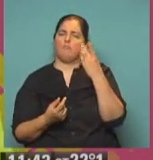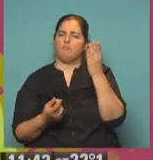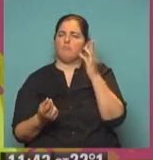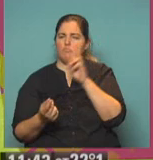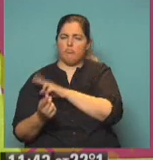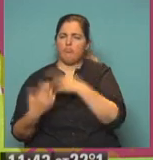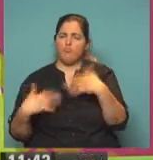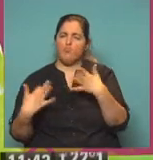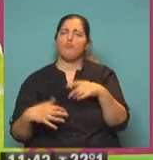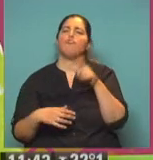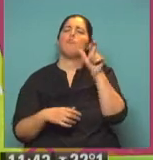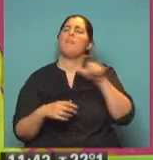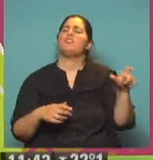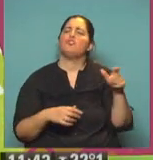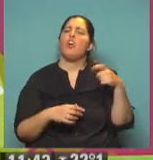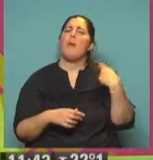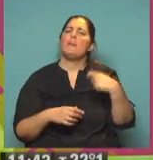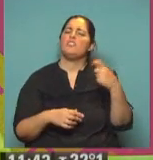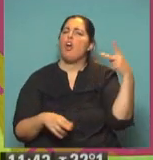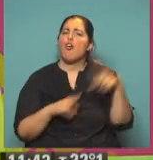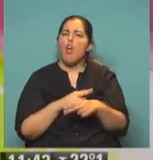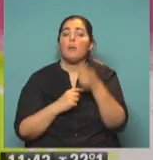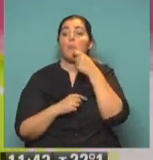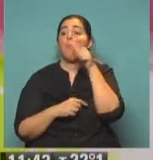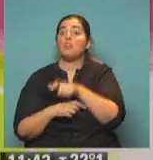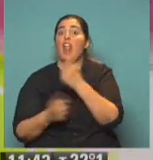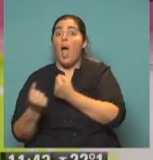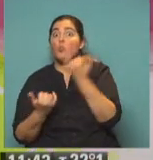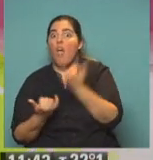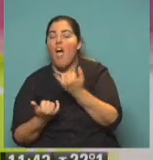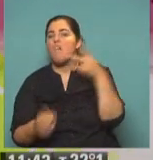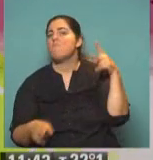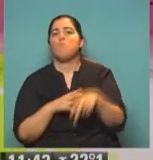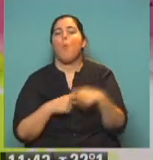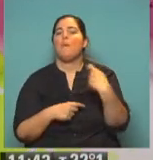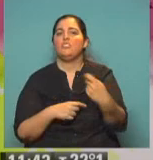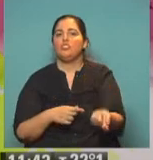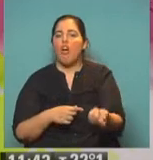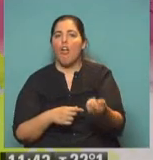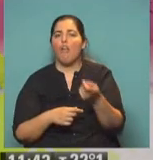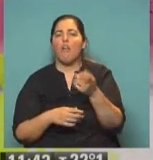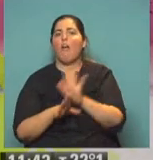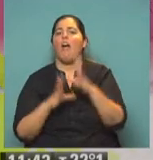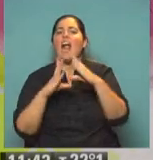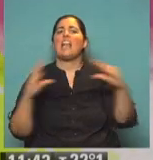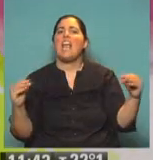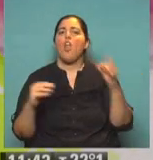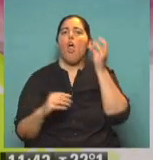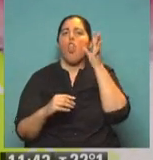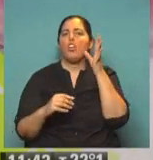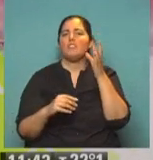ha quitado la pensión a gente que tenía un auto. Por ejemplo, un Renault 12 del 81. Pero